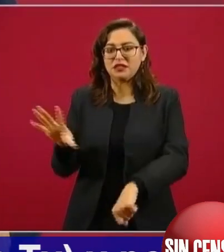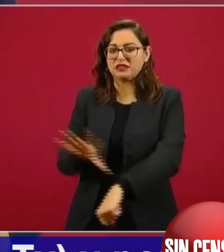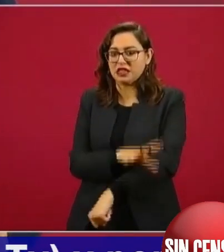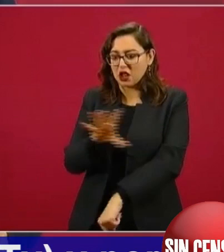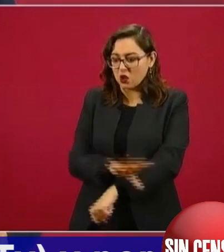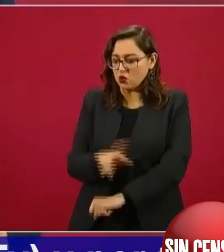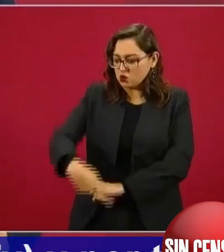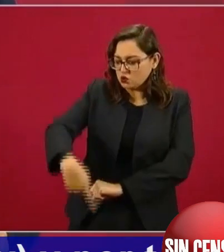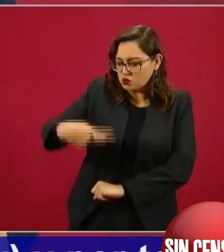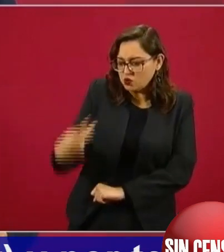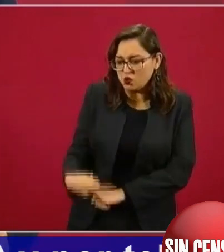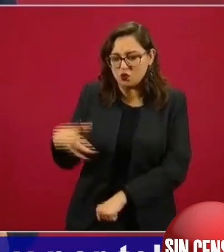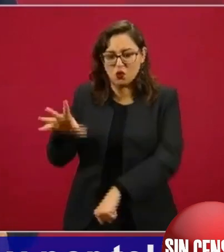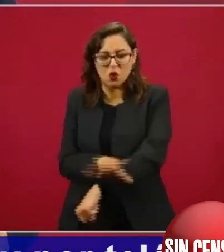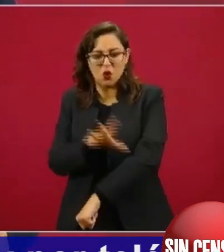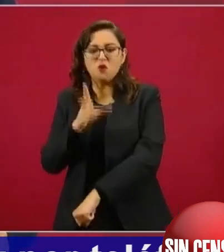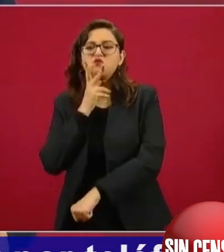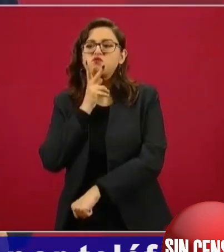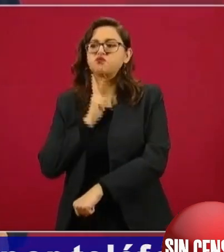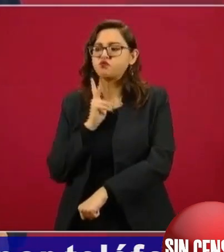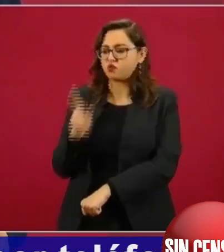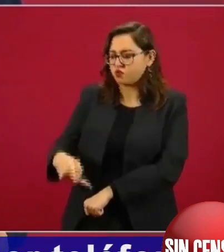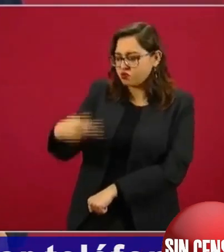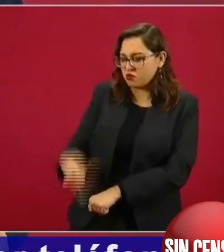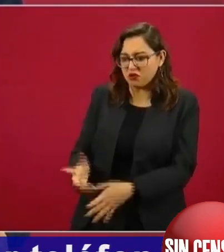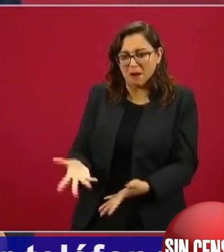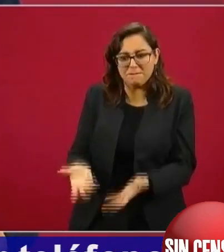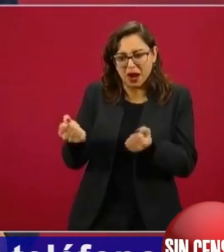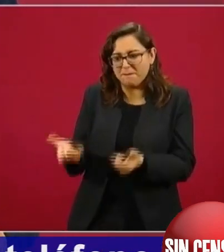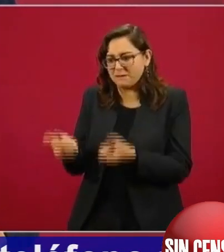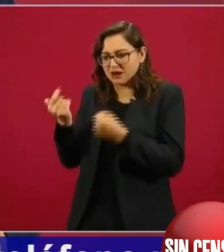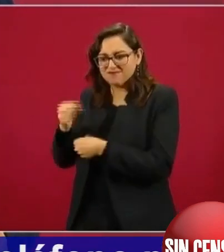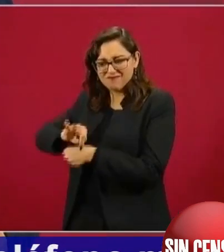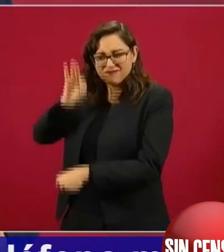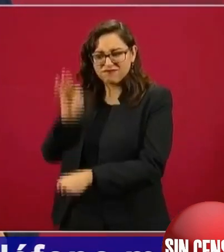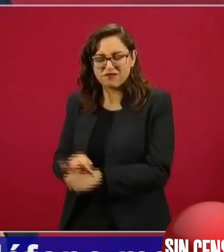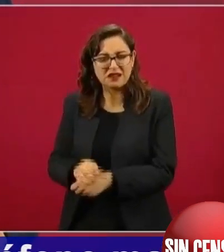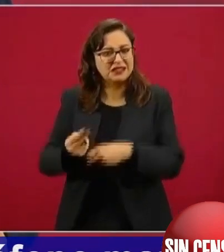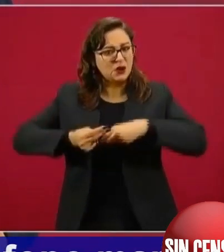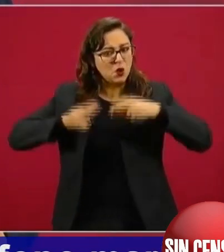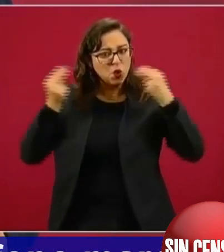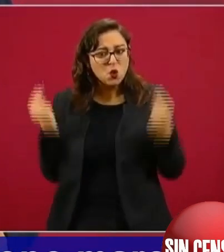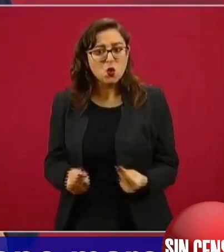eléctrica y la industria petrolera, que son fundamentales.